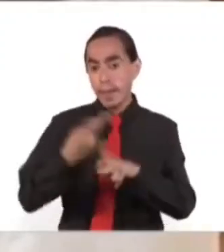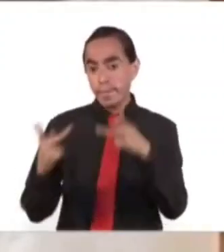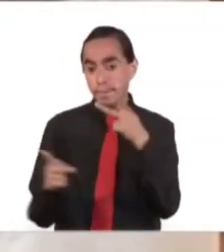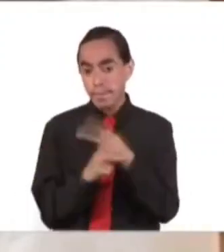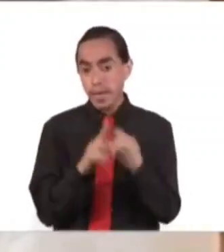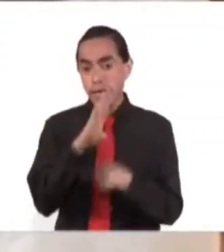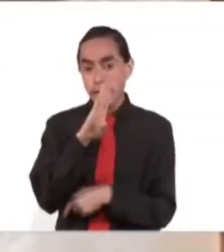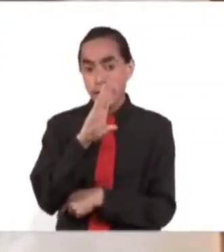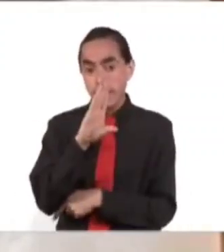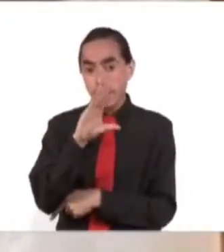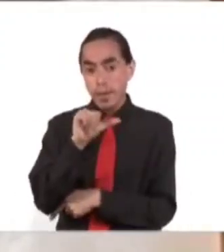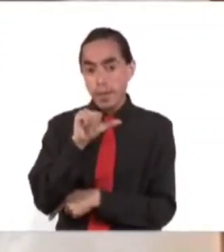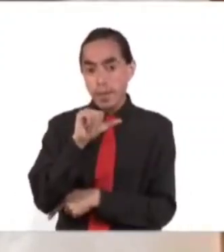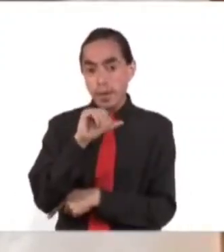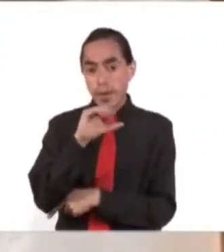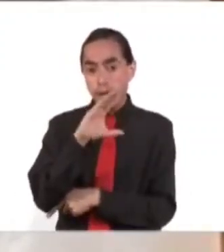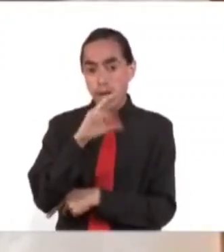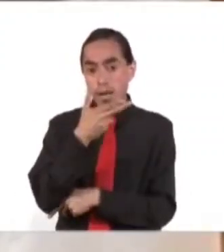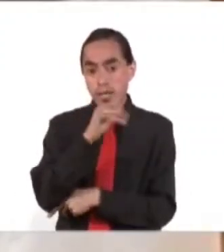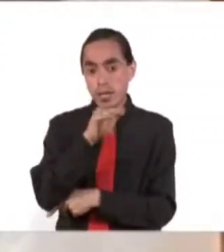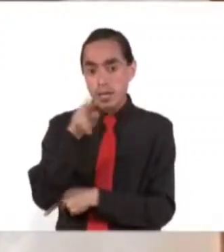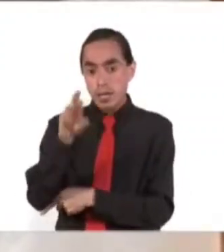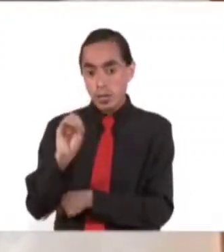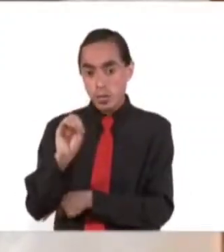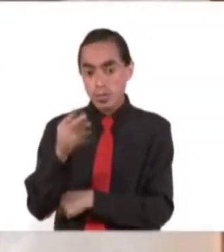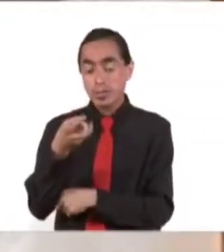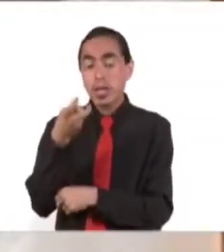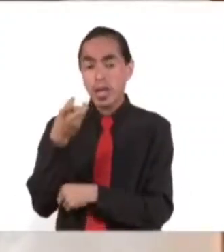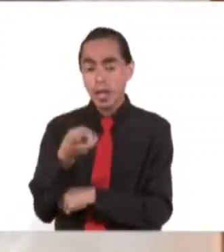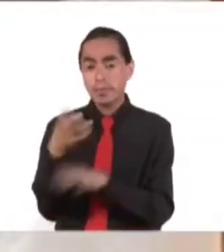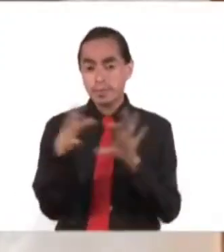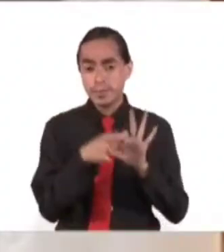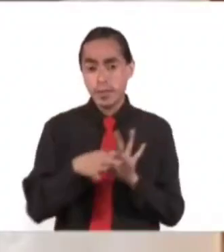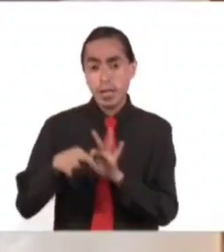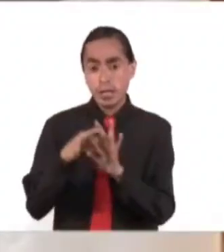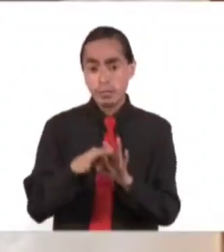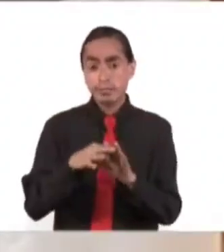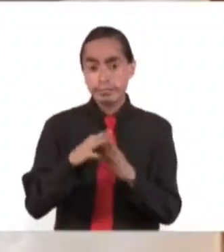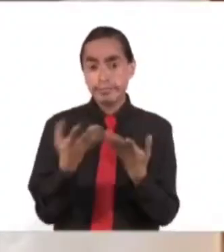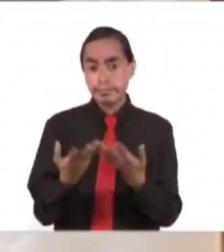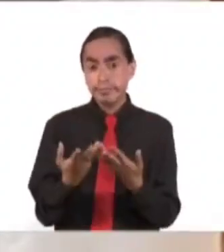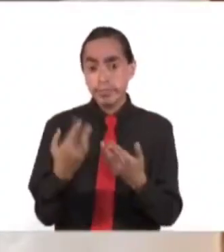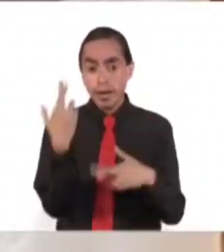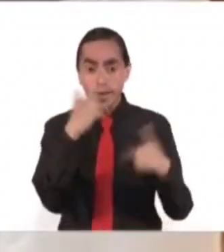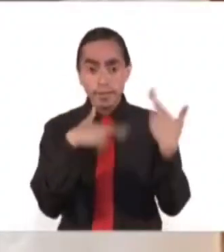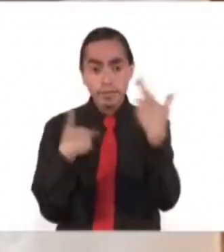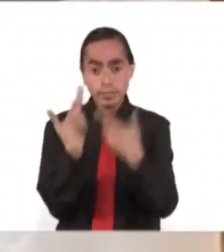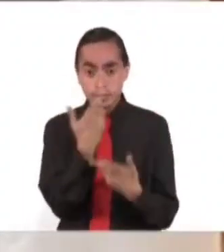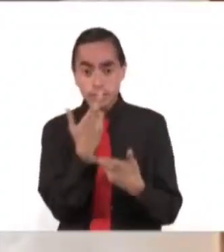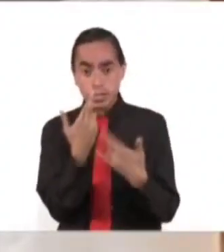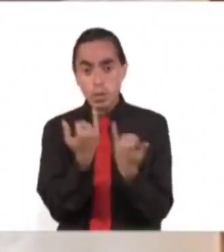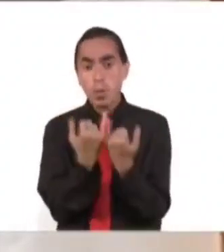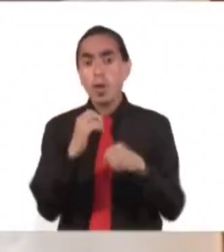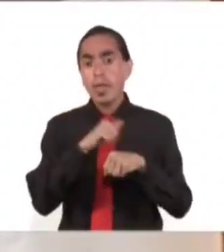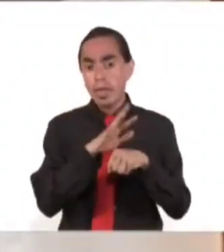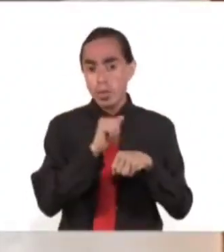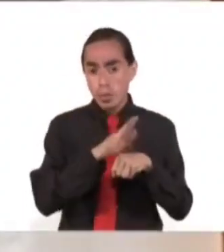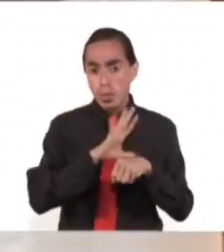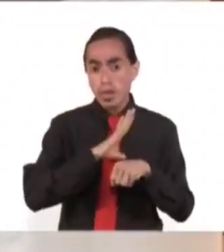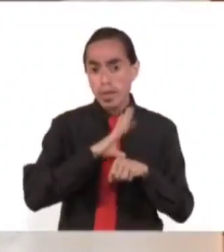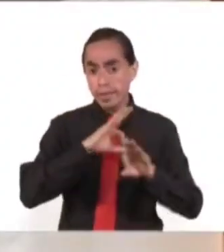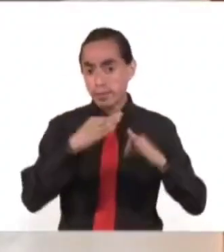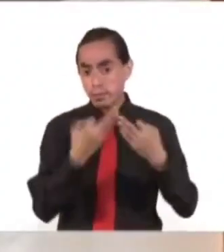Muy importante esa relación, por ejemplo, de revisar, tenemos un gran número de formas de